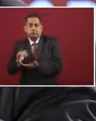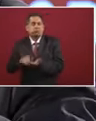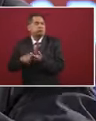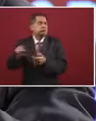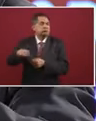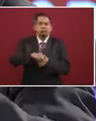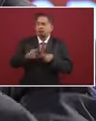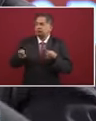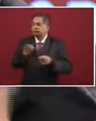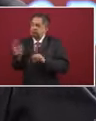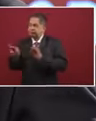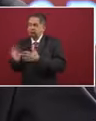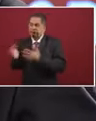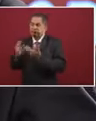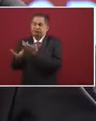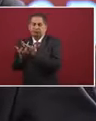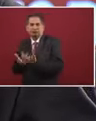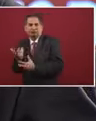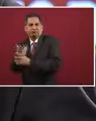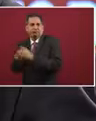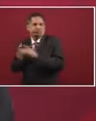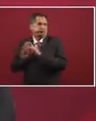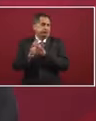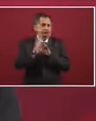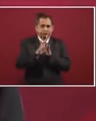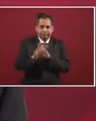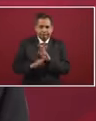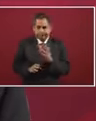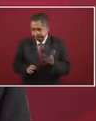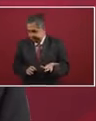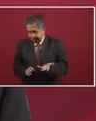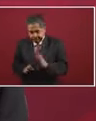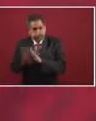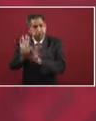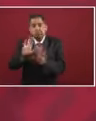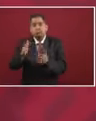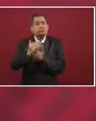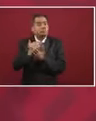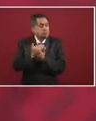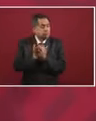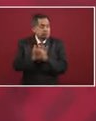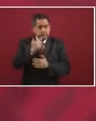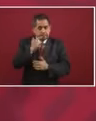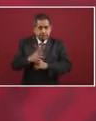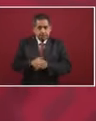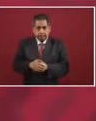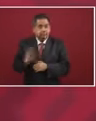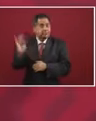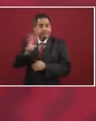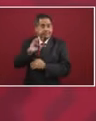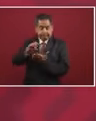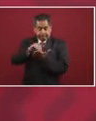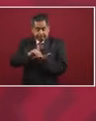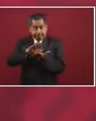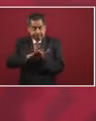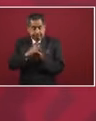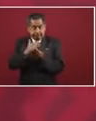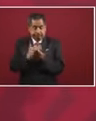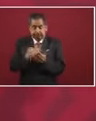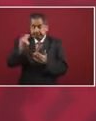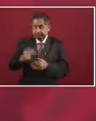organizaciones, digamos, del mundo criminal, que ponen en riesgo a las personas. Muchas veces